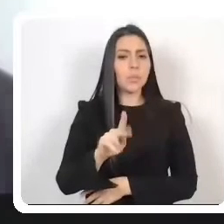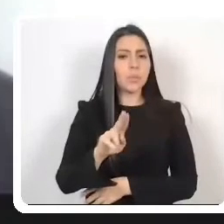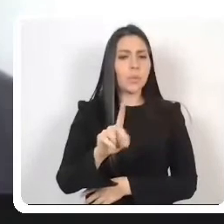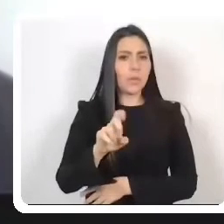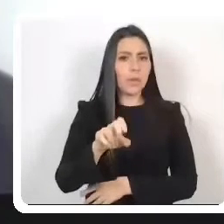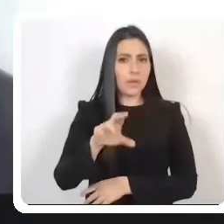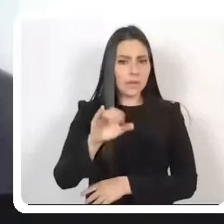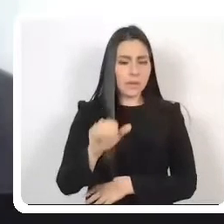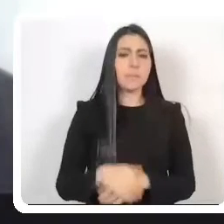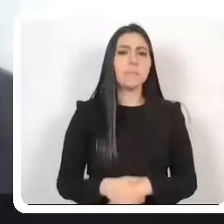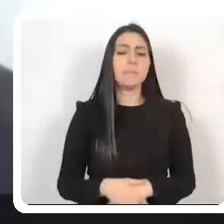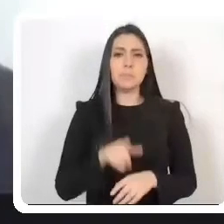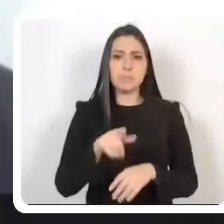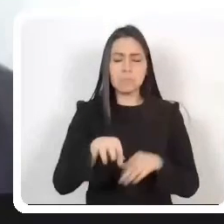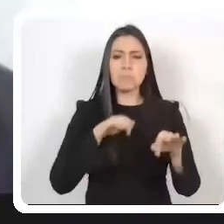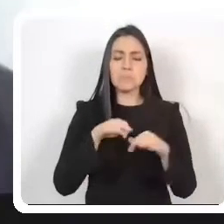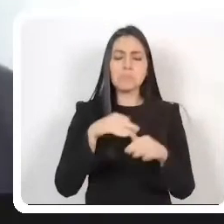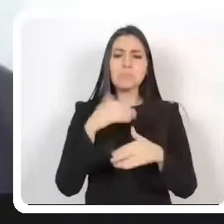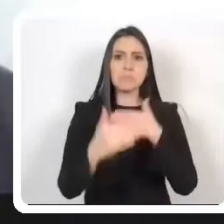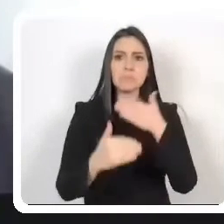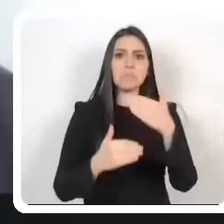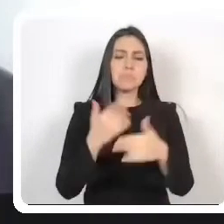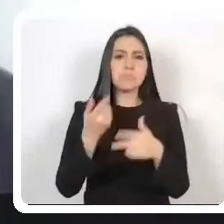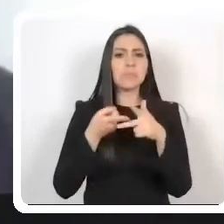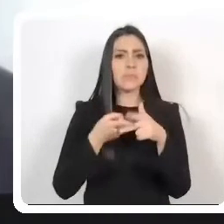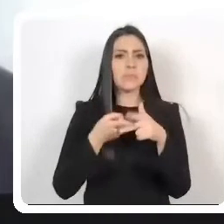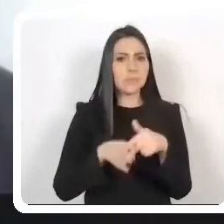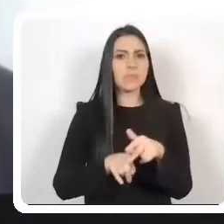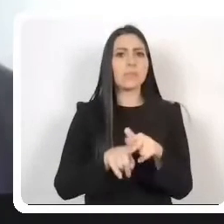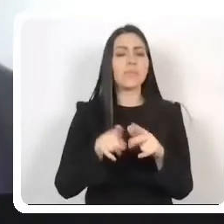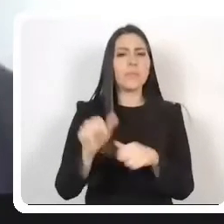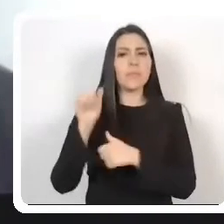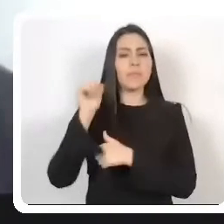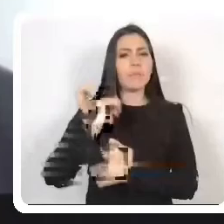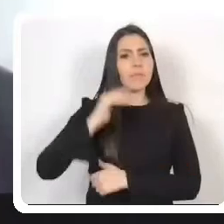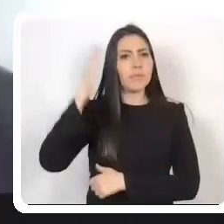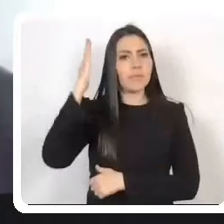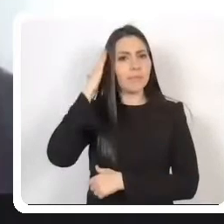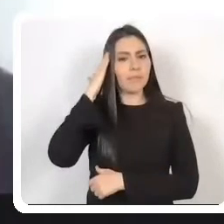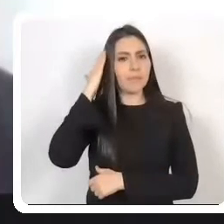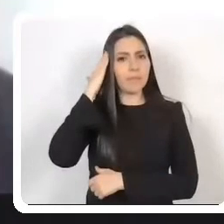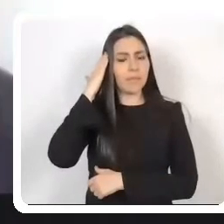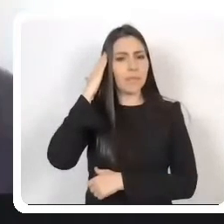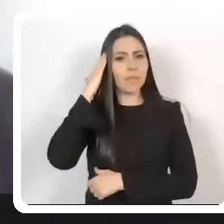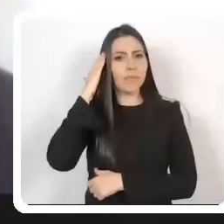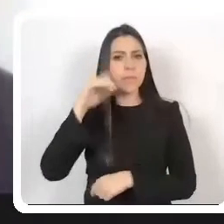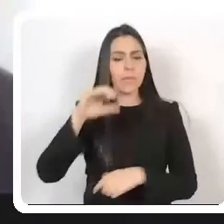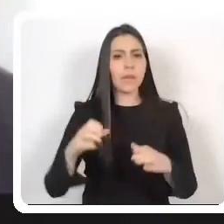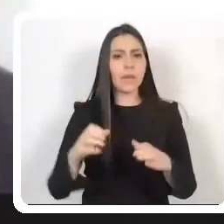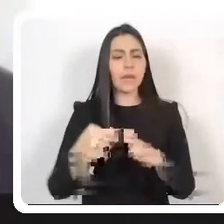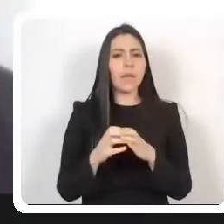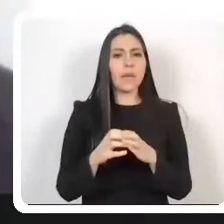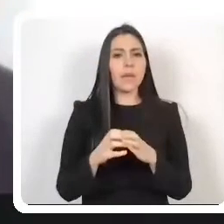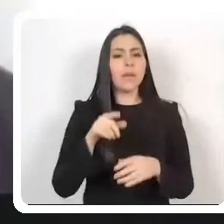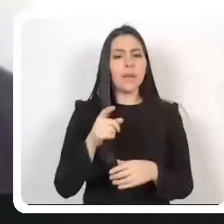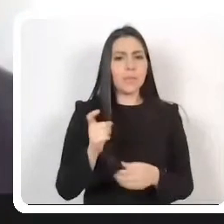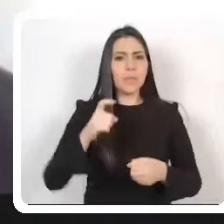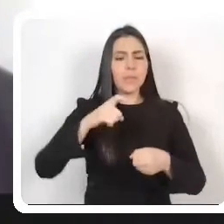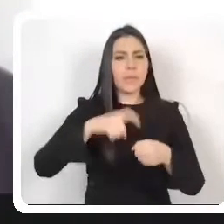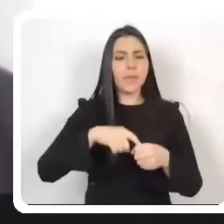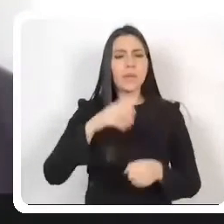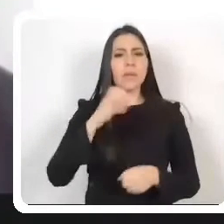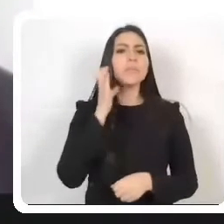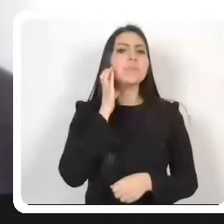formación profesional como regidor, miembro del Congreso local, juez de